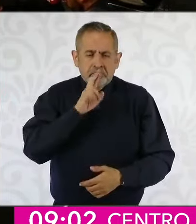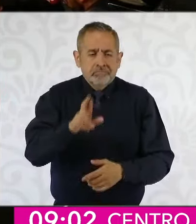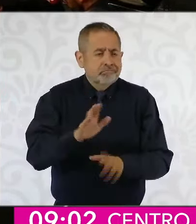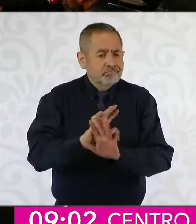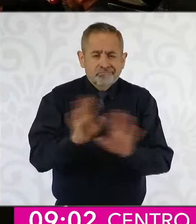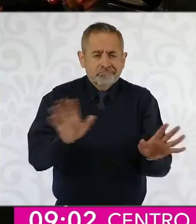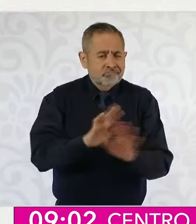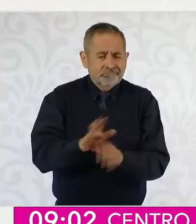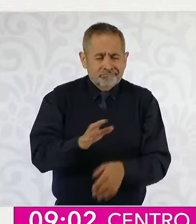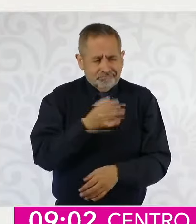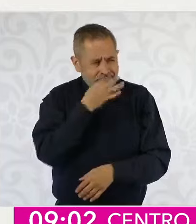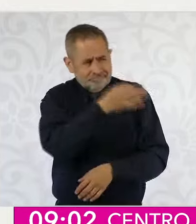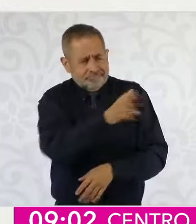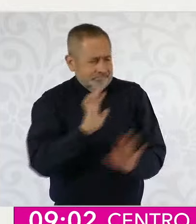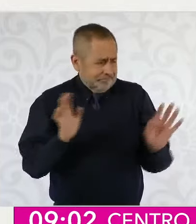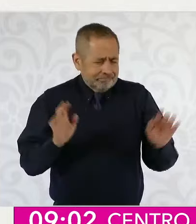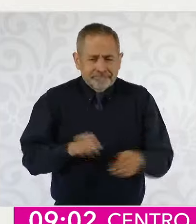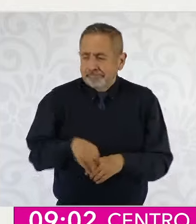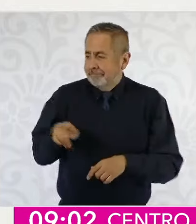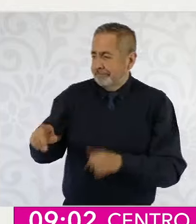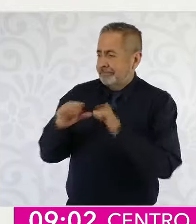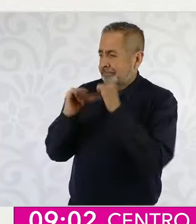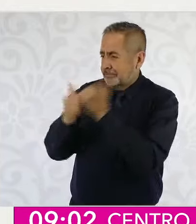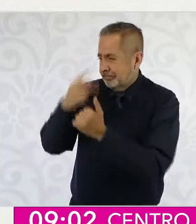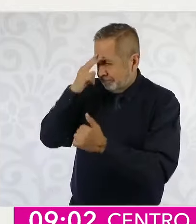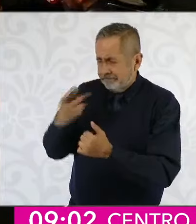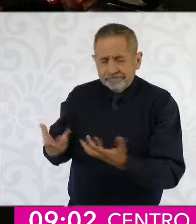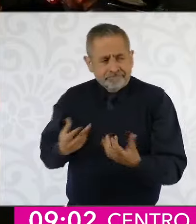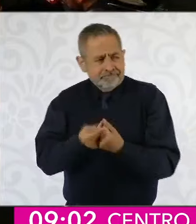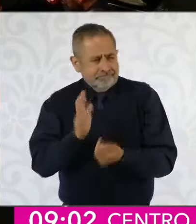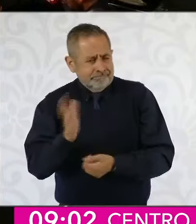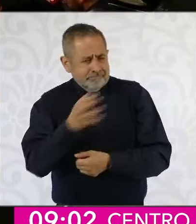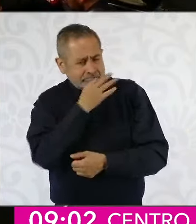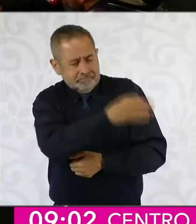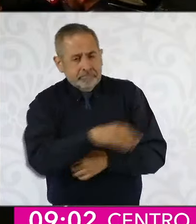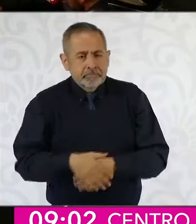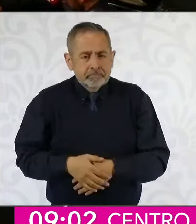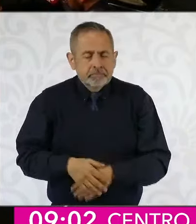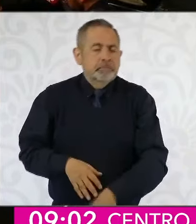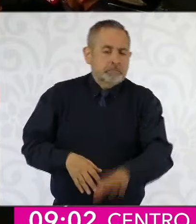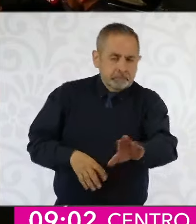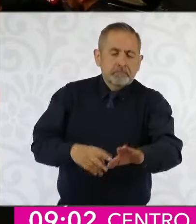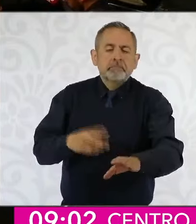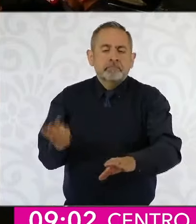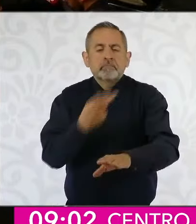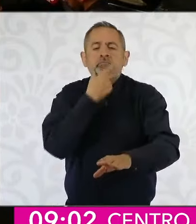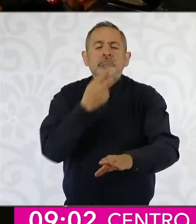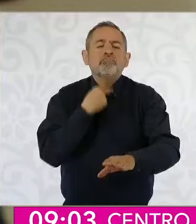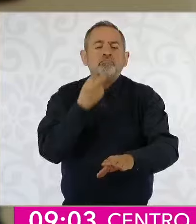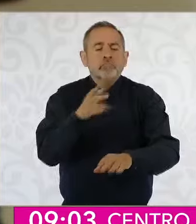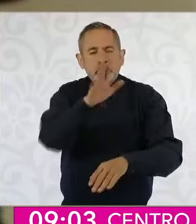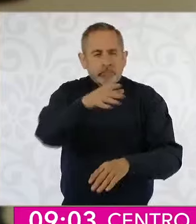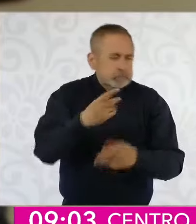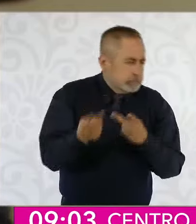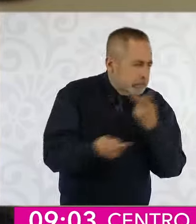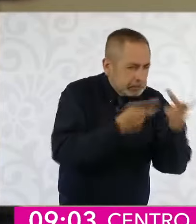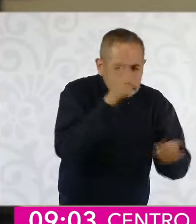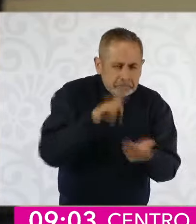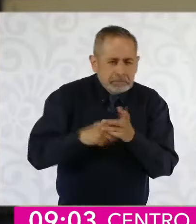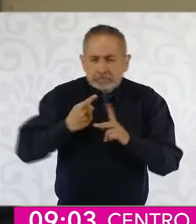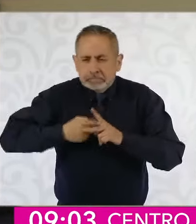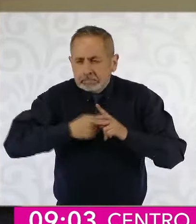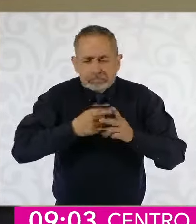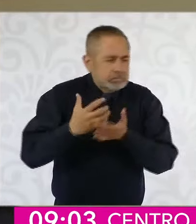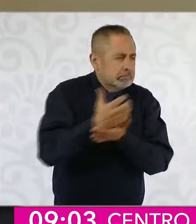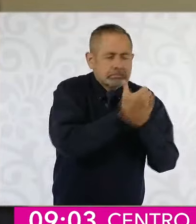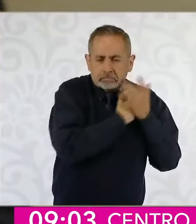la Asociación Mexicana de la Industria Automotriz. La siguiente pregunta. Una de las razones por la que ganó Donald Trump en las pasadas elecciones, según especialistas de Estados